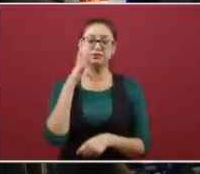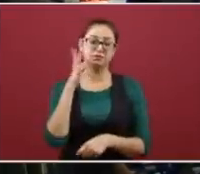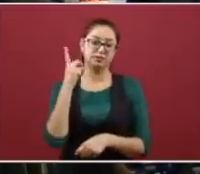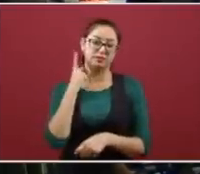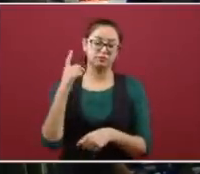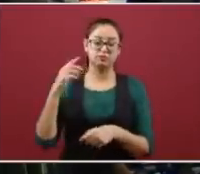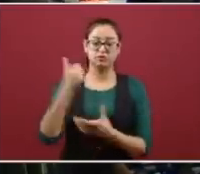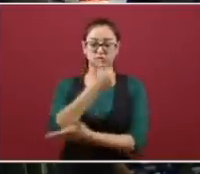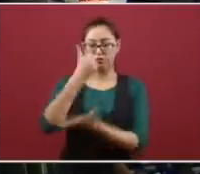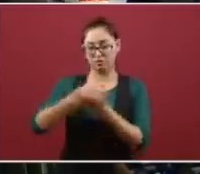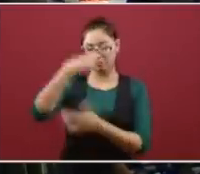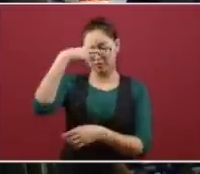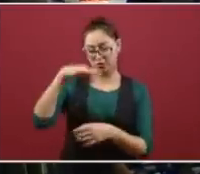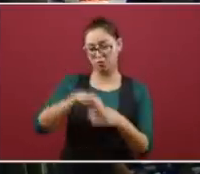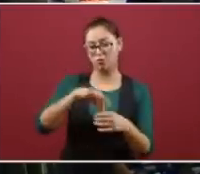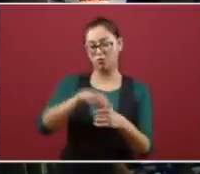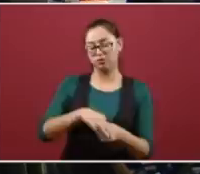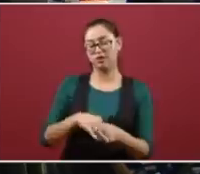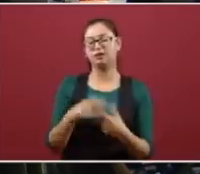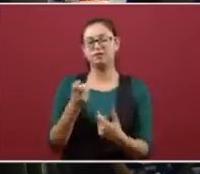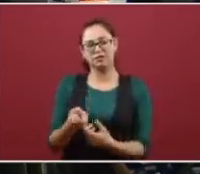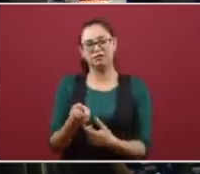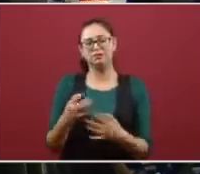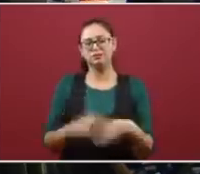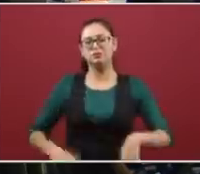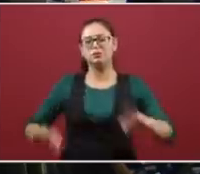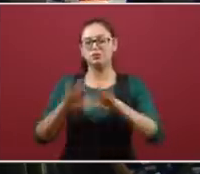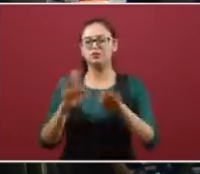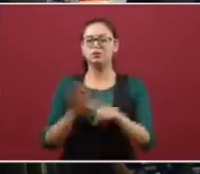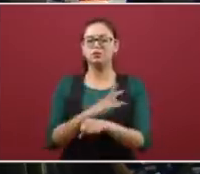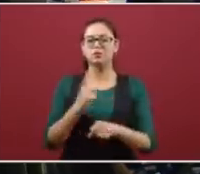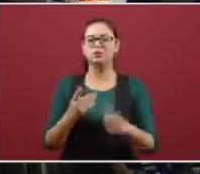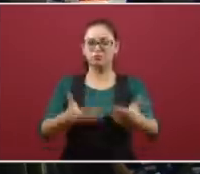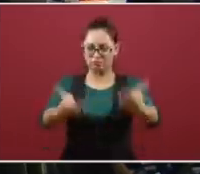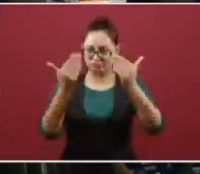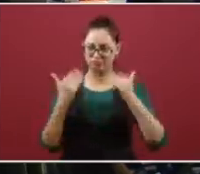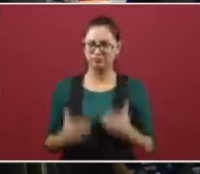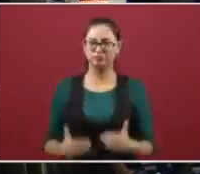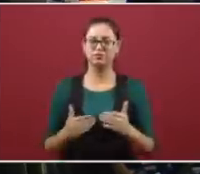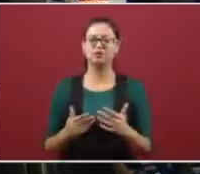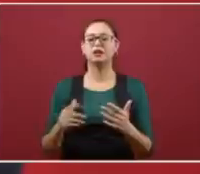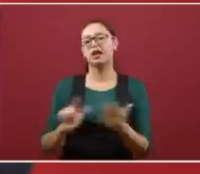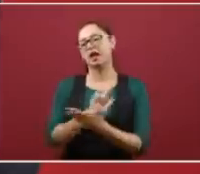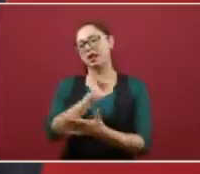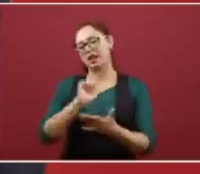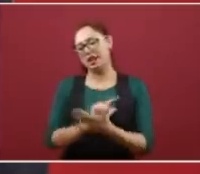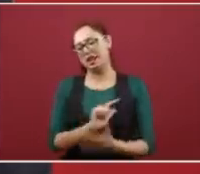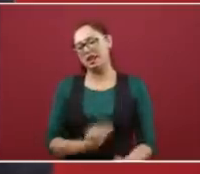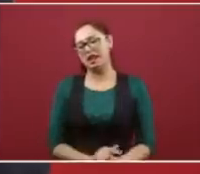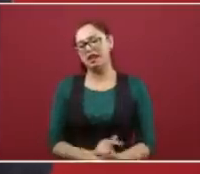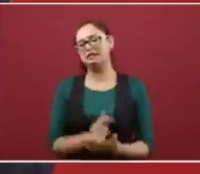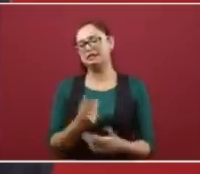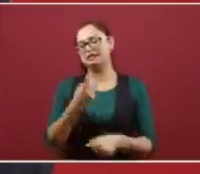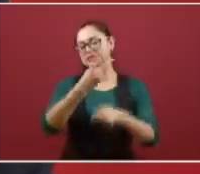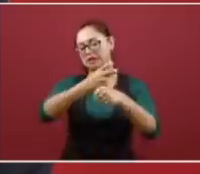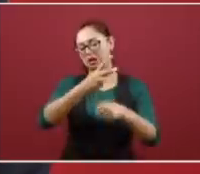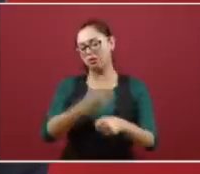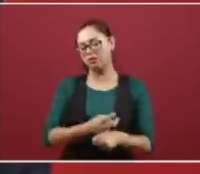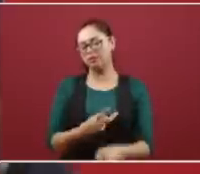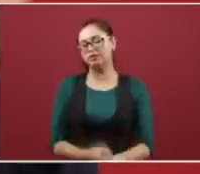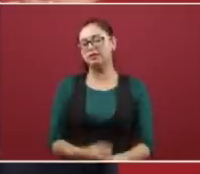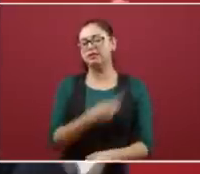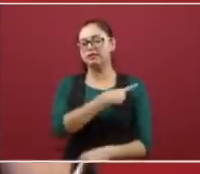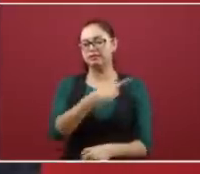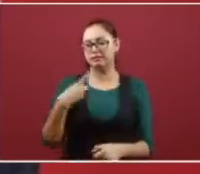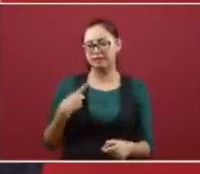eso tiene que ver justamente con la creación de la normatividad secundaria las tres leyes emanadas de la guardia nacional